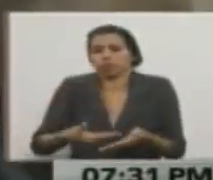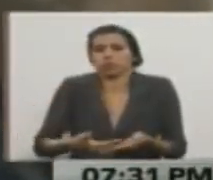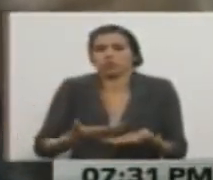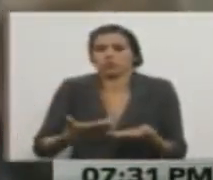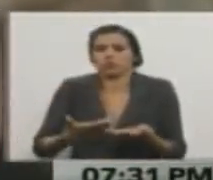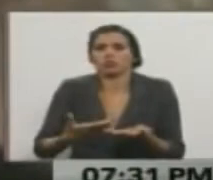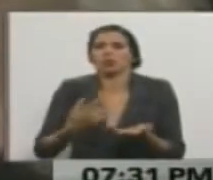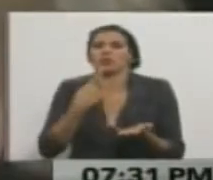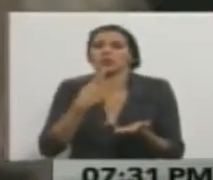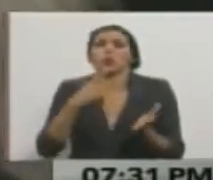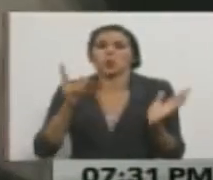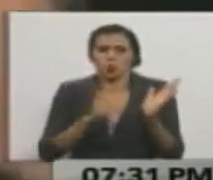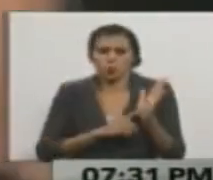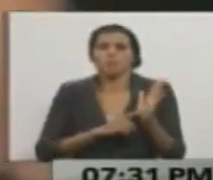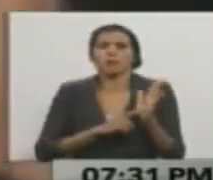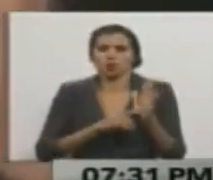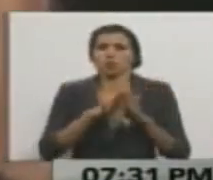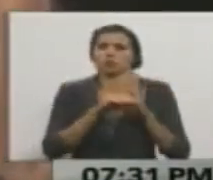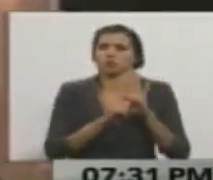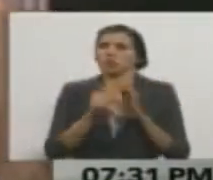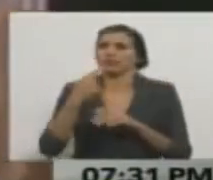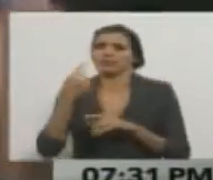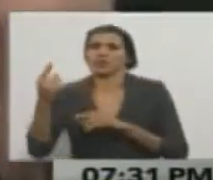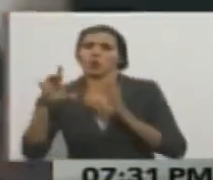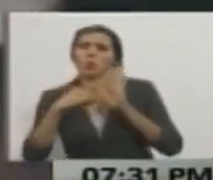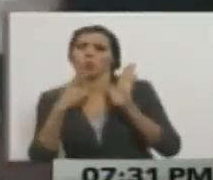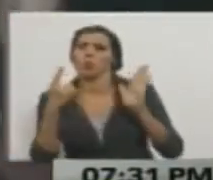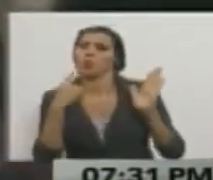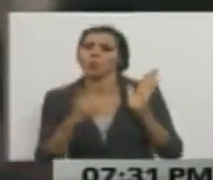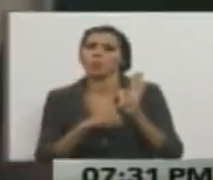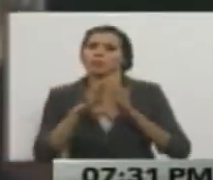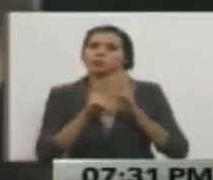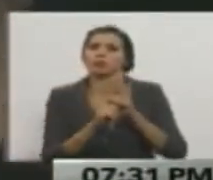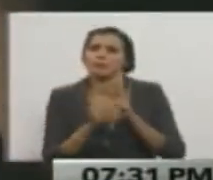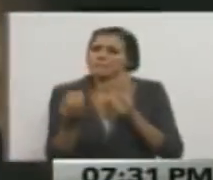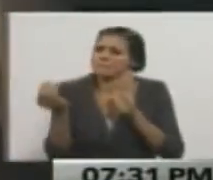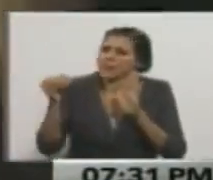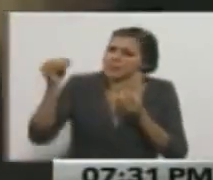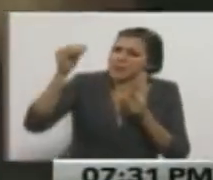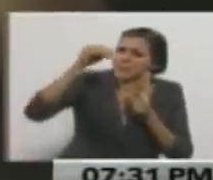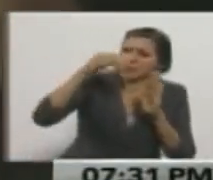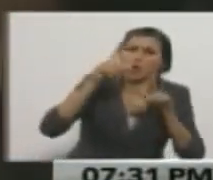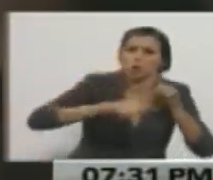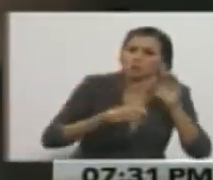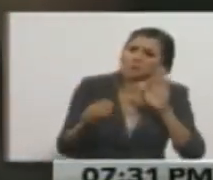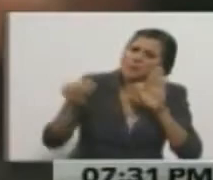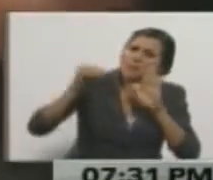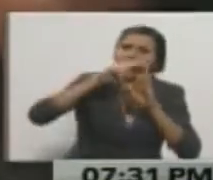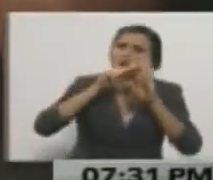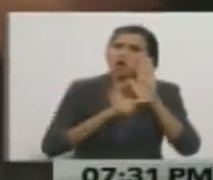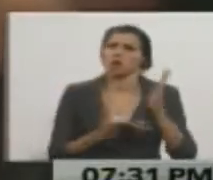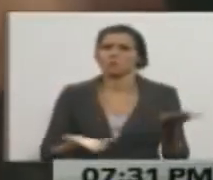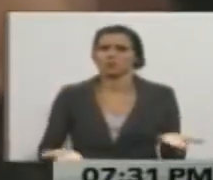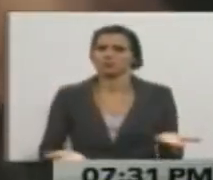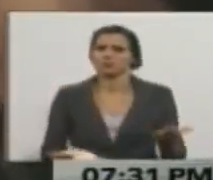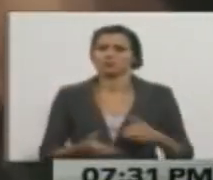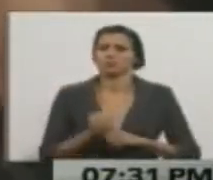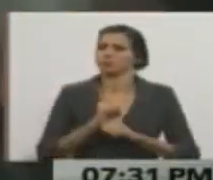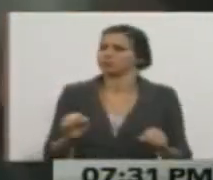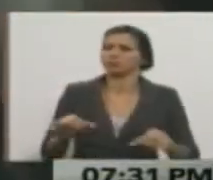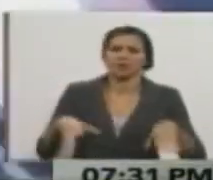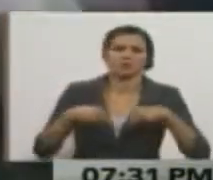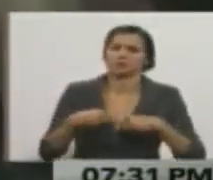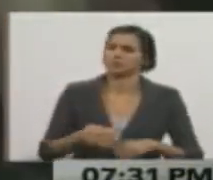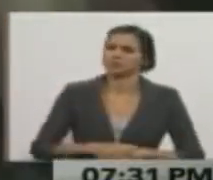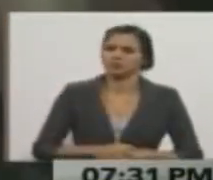iban a cumplir con la Constitución y están estableciendo requisitos absolutamente inadmisibles. ¿Ustedes van a ir así con esas condiciones?